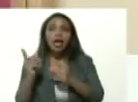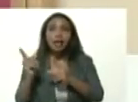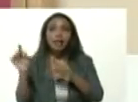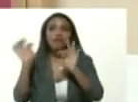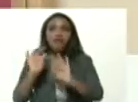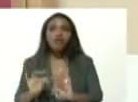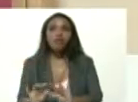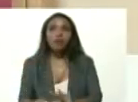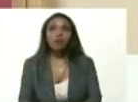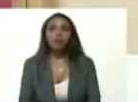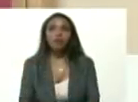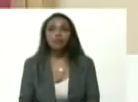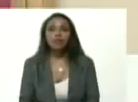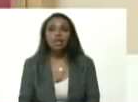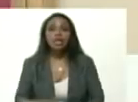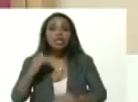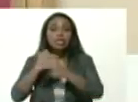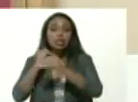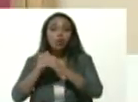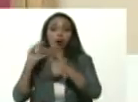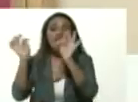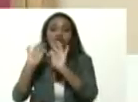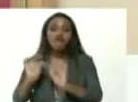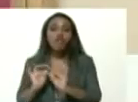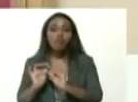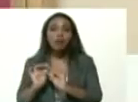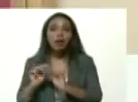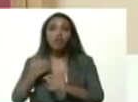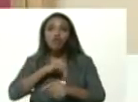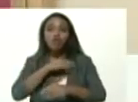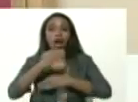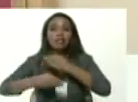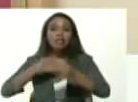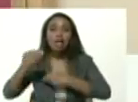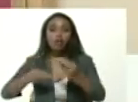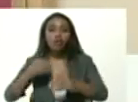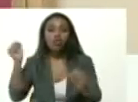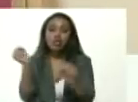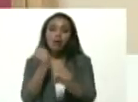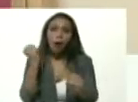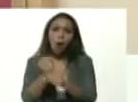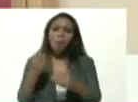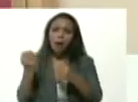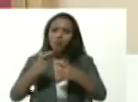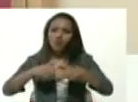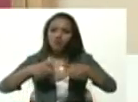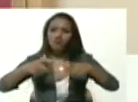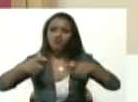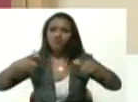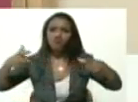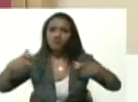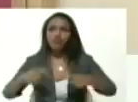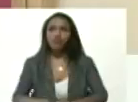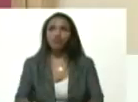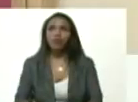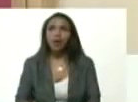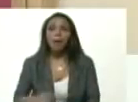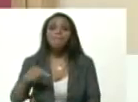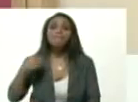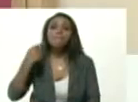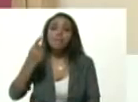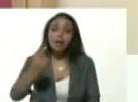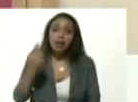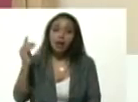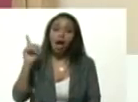manera. Igualmente, bueno, hemos estado haciendo gestiones para incrementar. Mañana hay